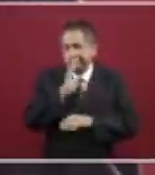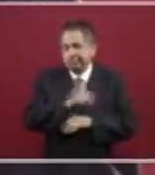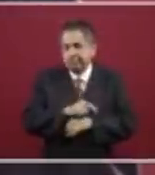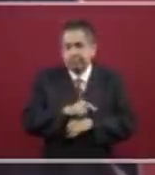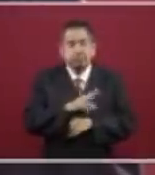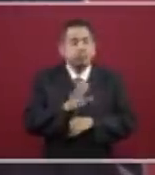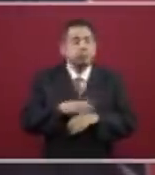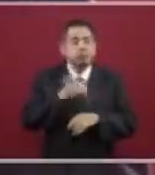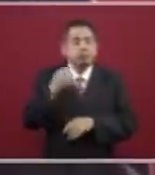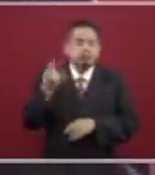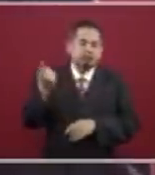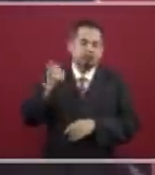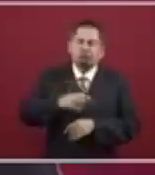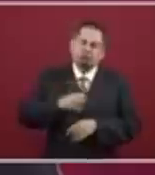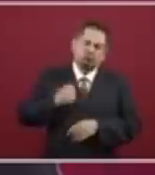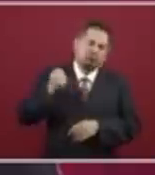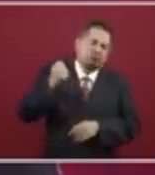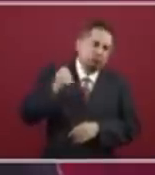imposición